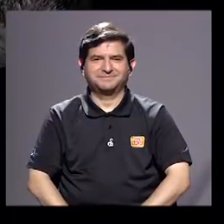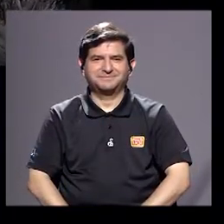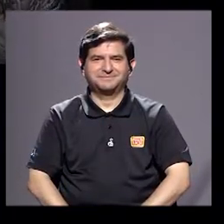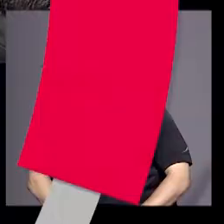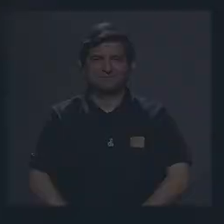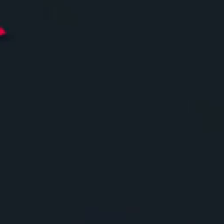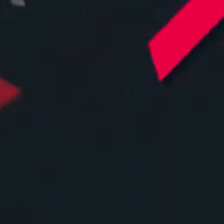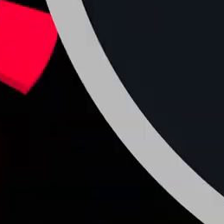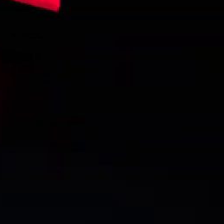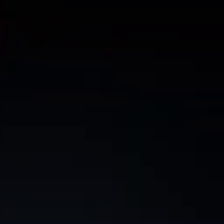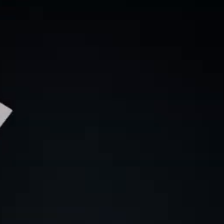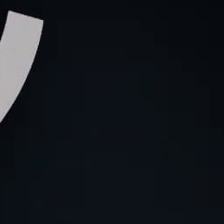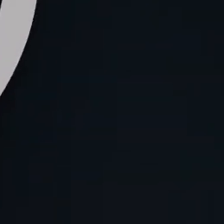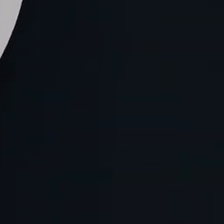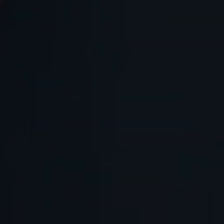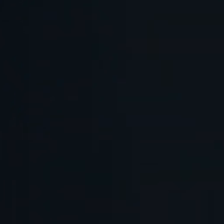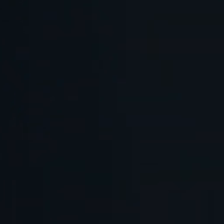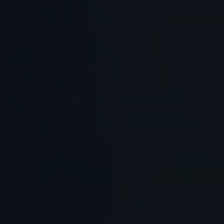a